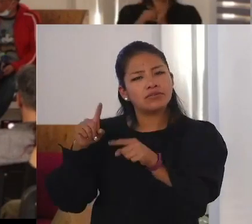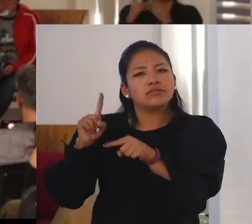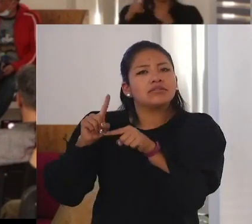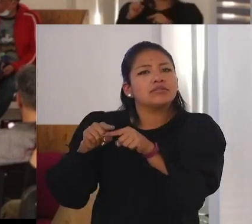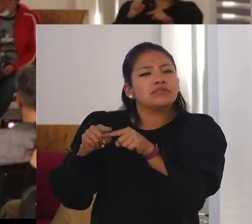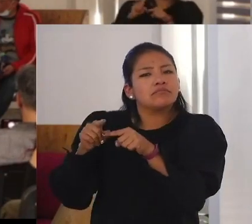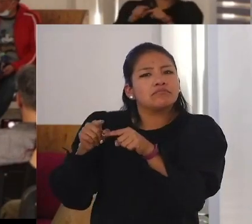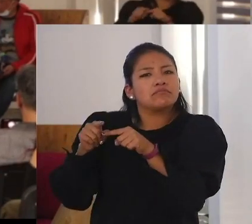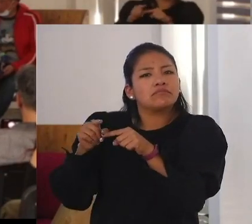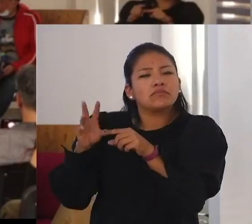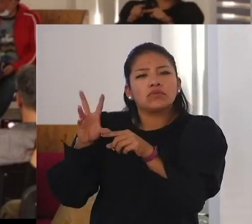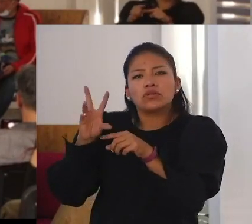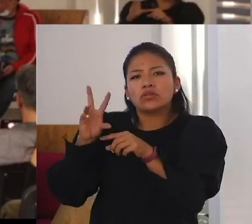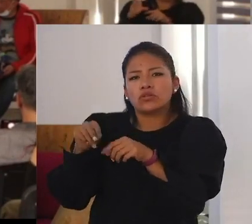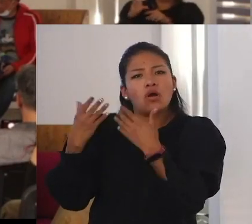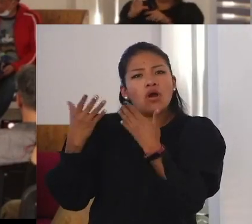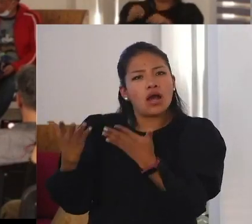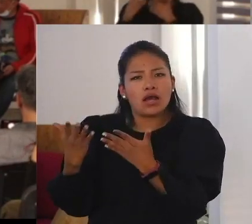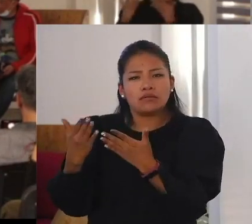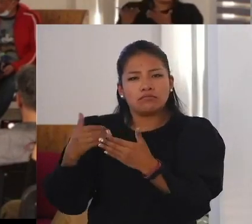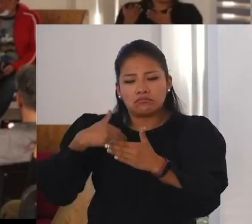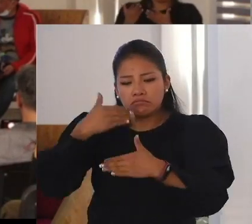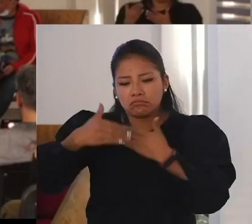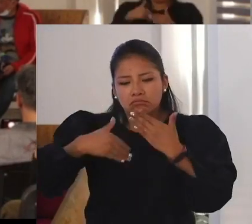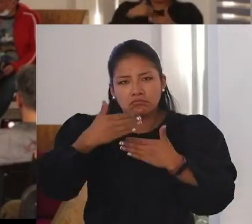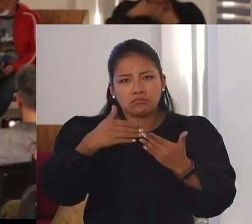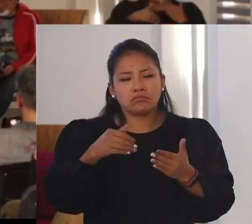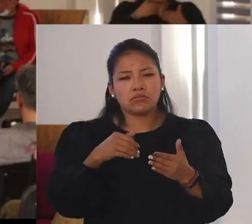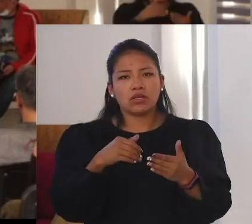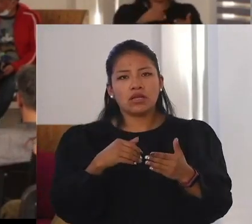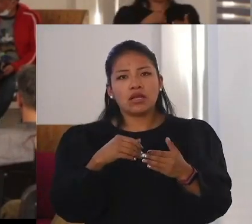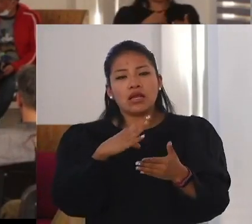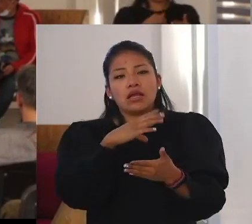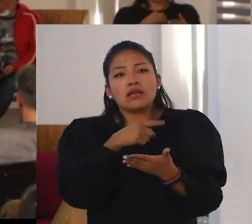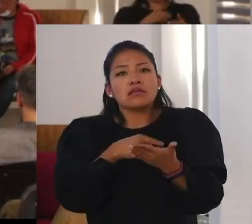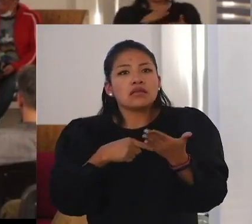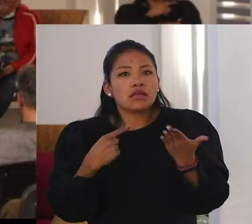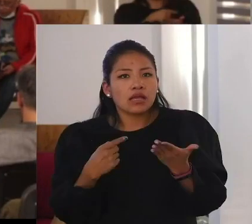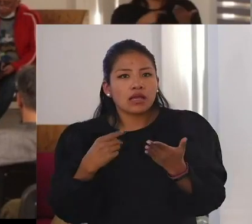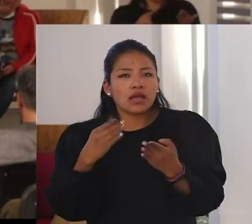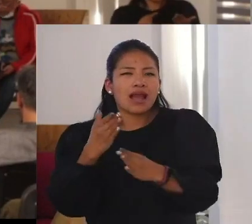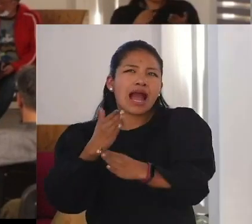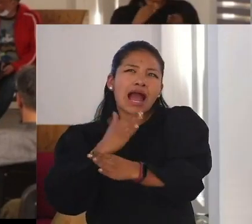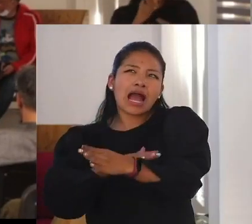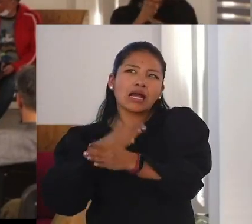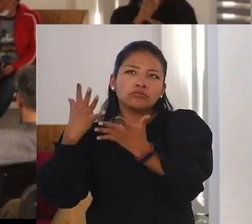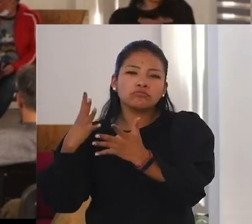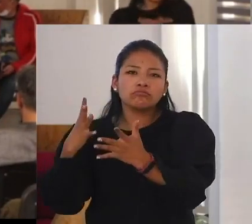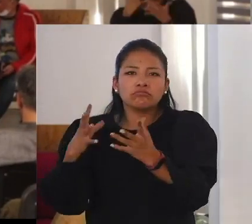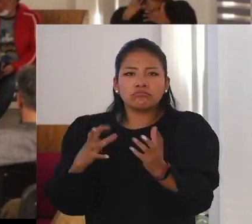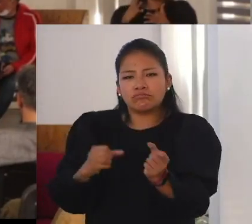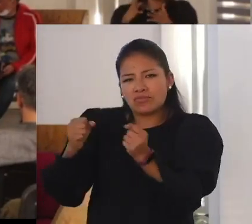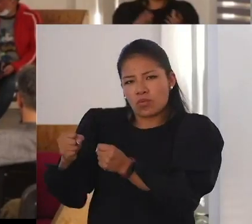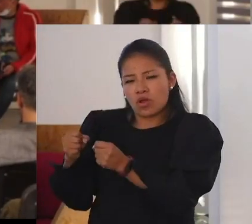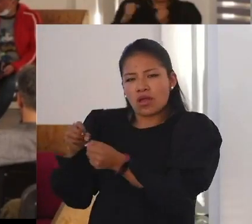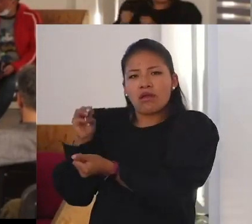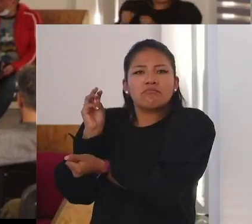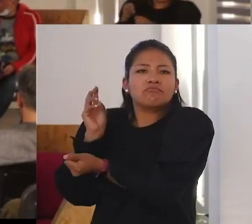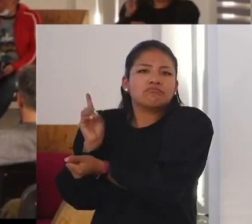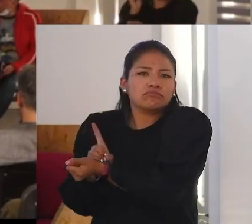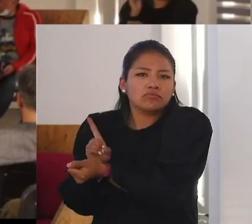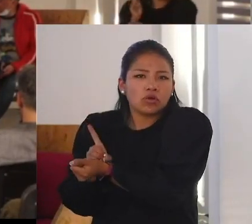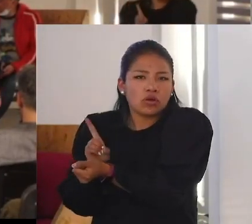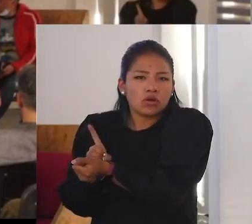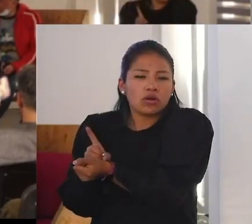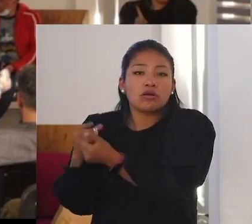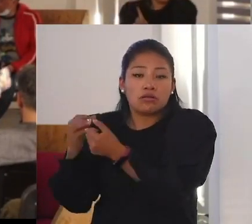que no lo ha generado todavía que estaba en poder de la de los médicos pero no lo no